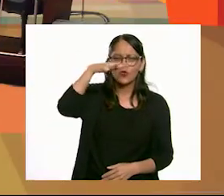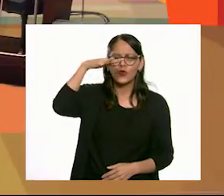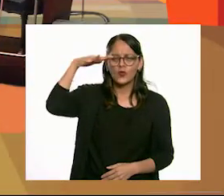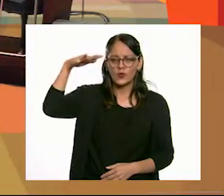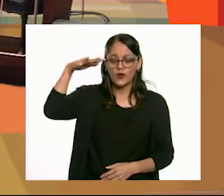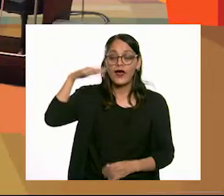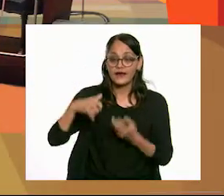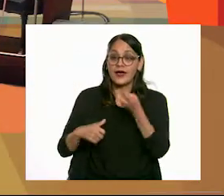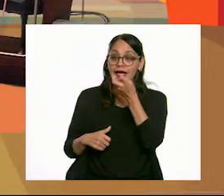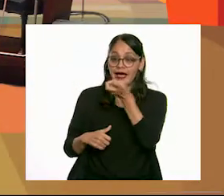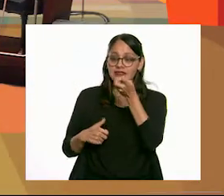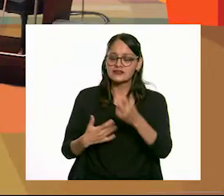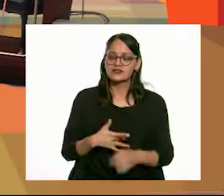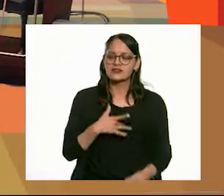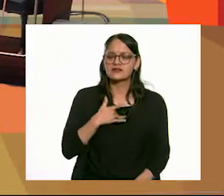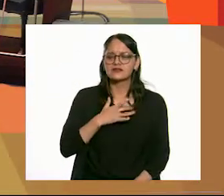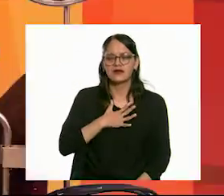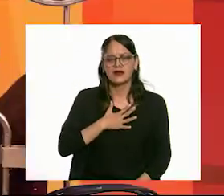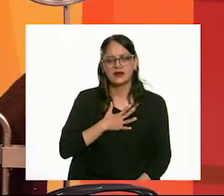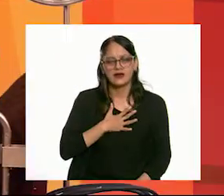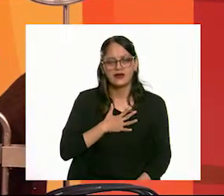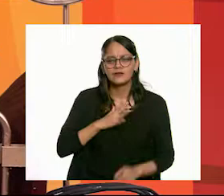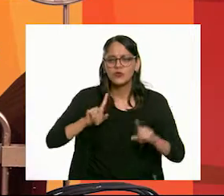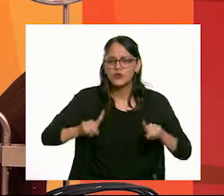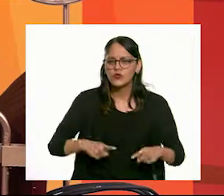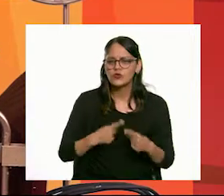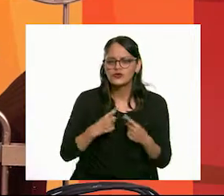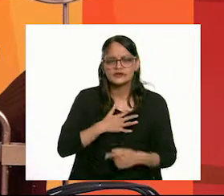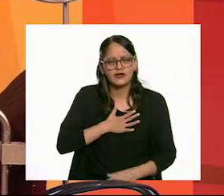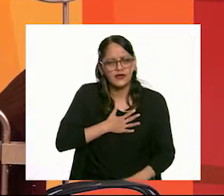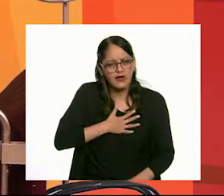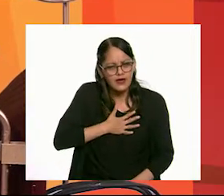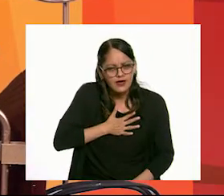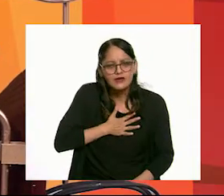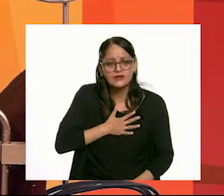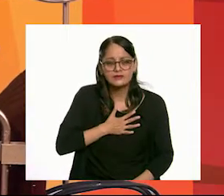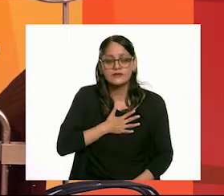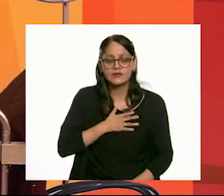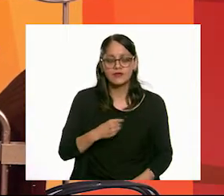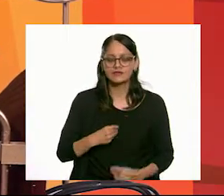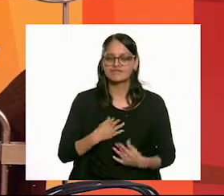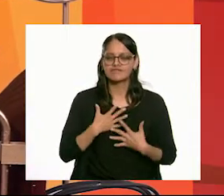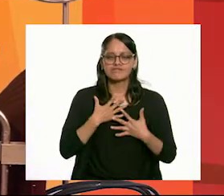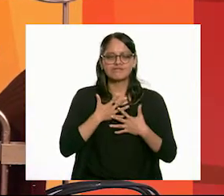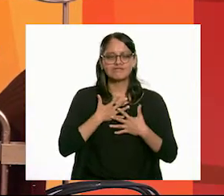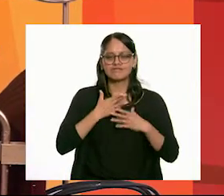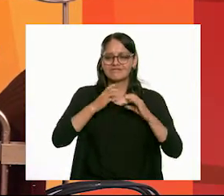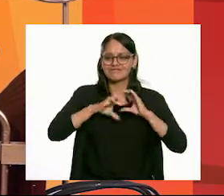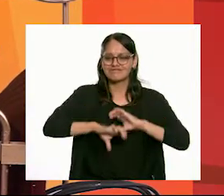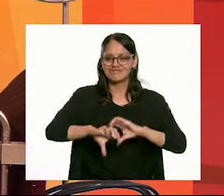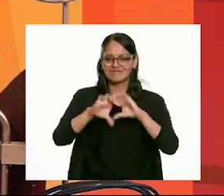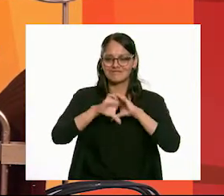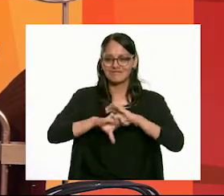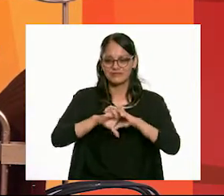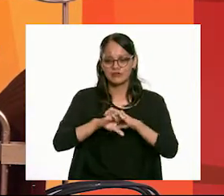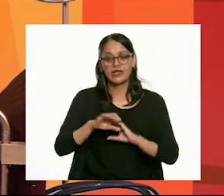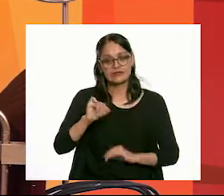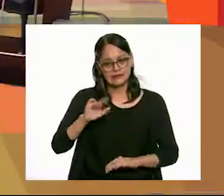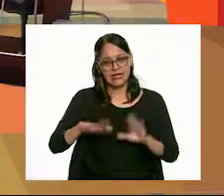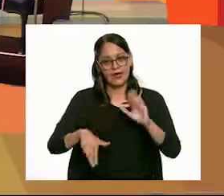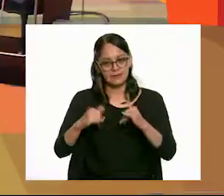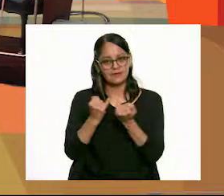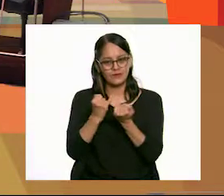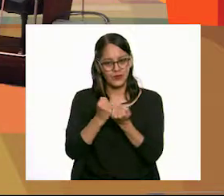ahí surge mi pasión por la música y me inspiro. Y claro, uno que otro